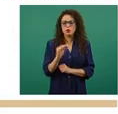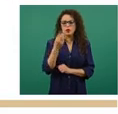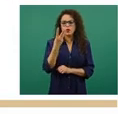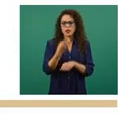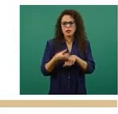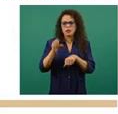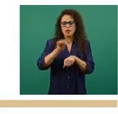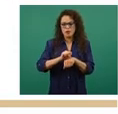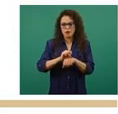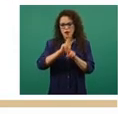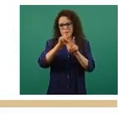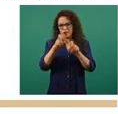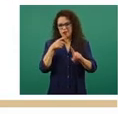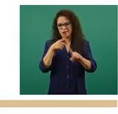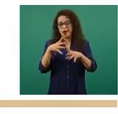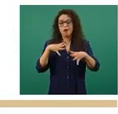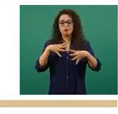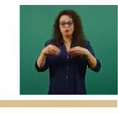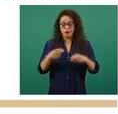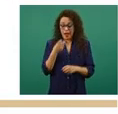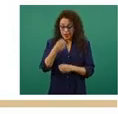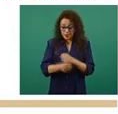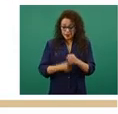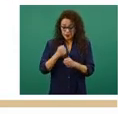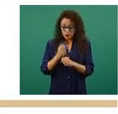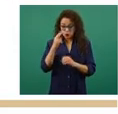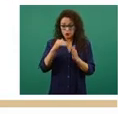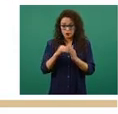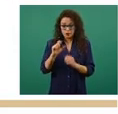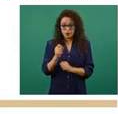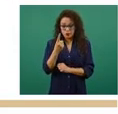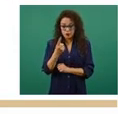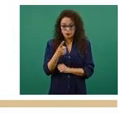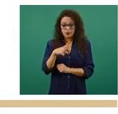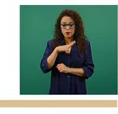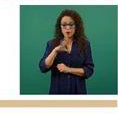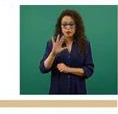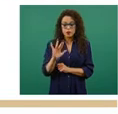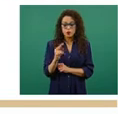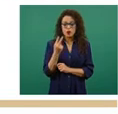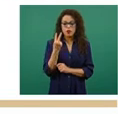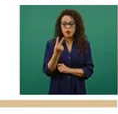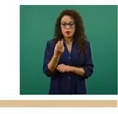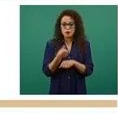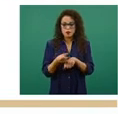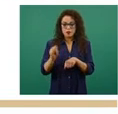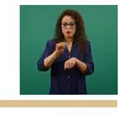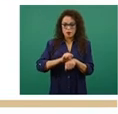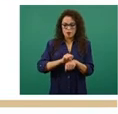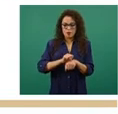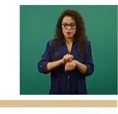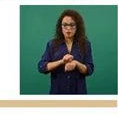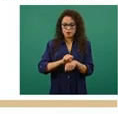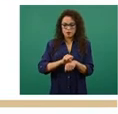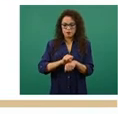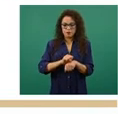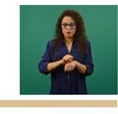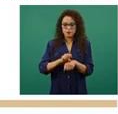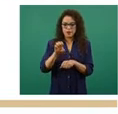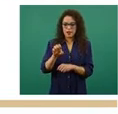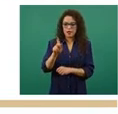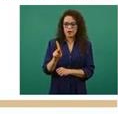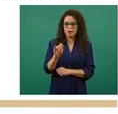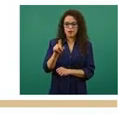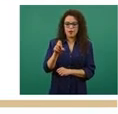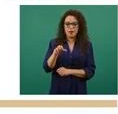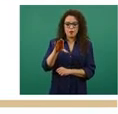semanas epidemiológicas y este año 2021 tiene 52 semanas epidemiológicas. Estas